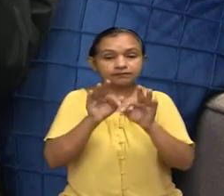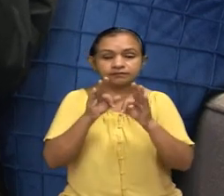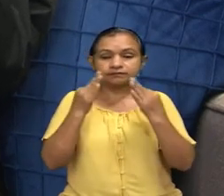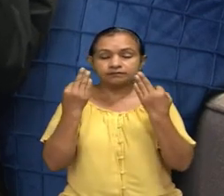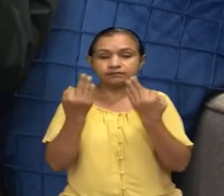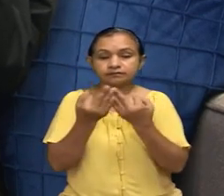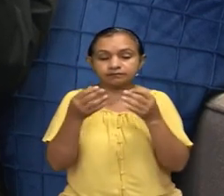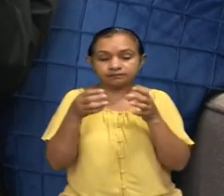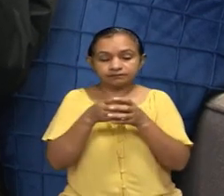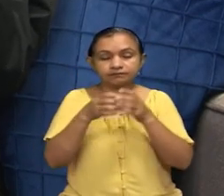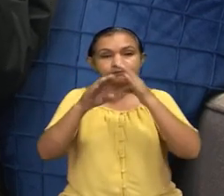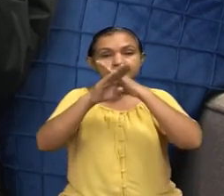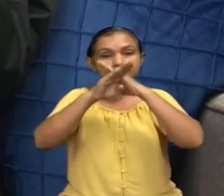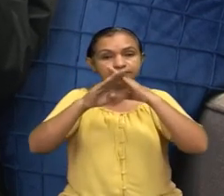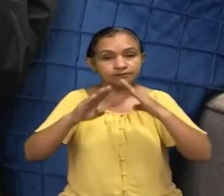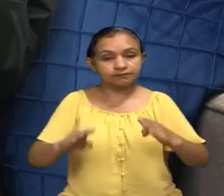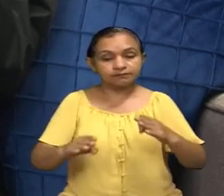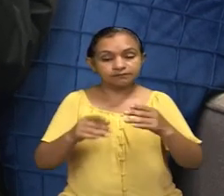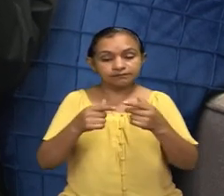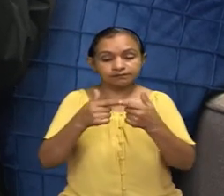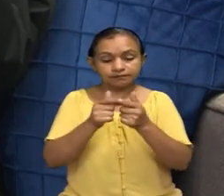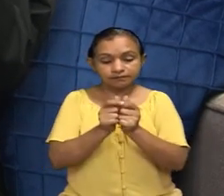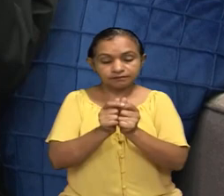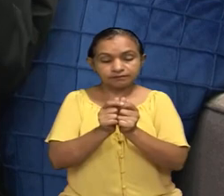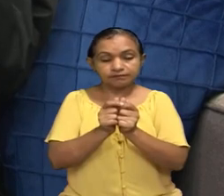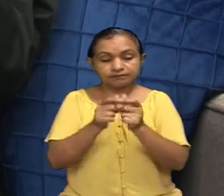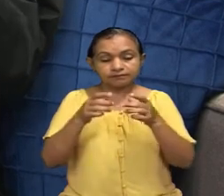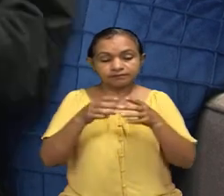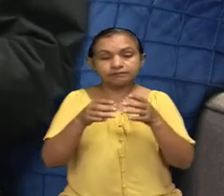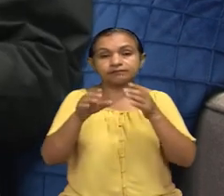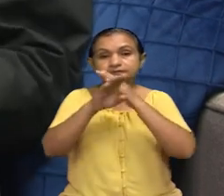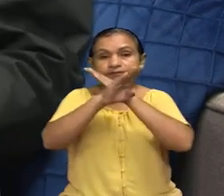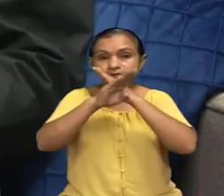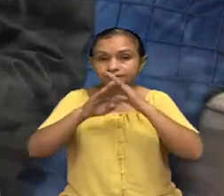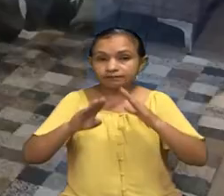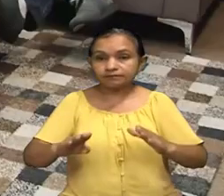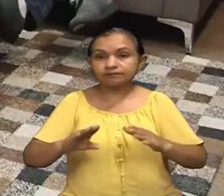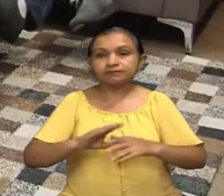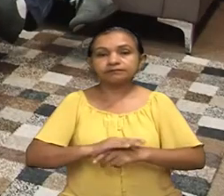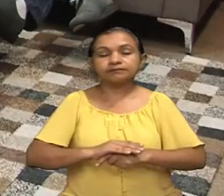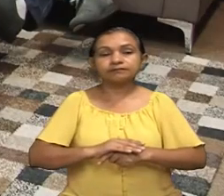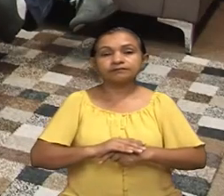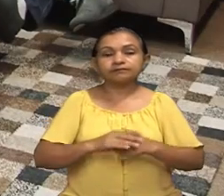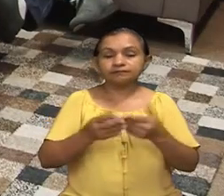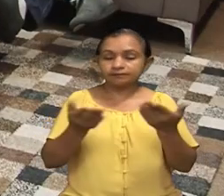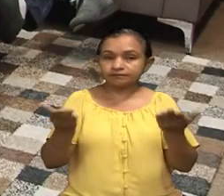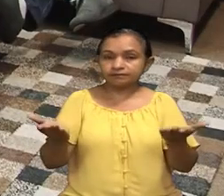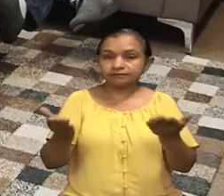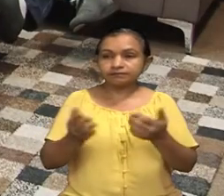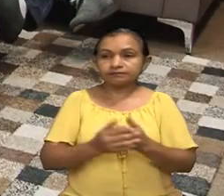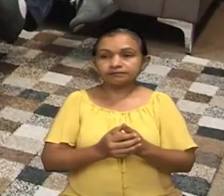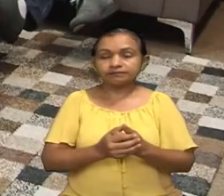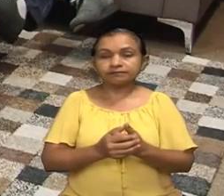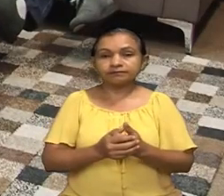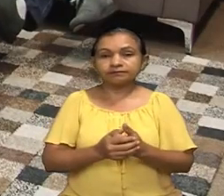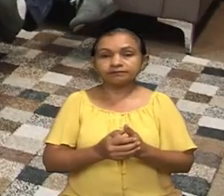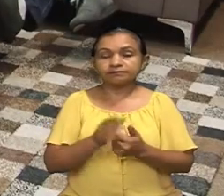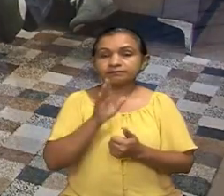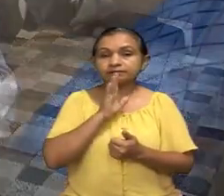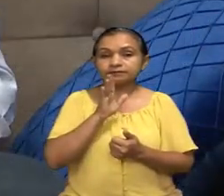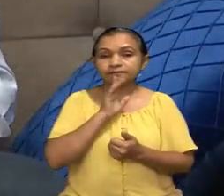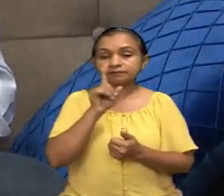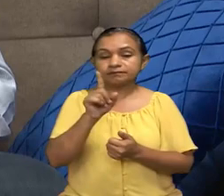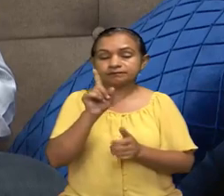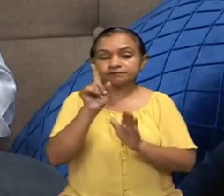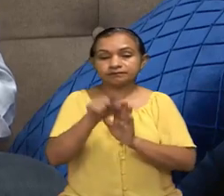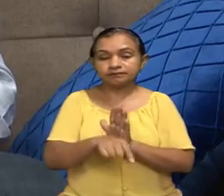como núcleo de paz, como célula de paz, como santuario de la paz. Compañera Carol, pues sus palabras en un